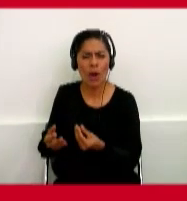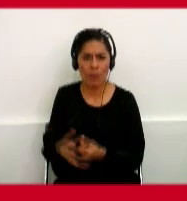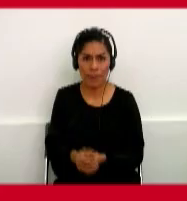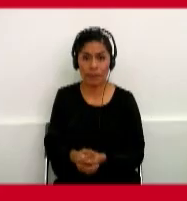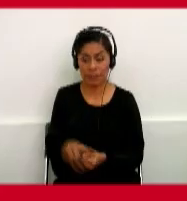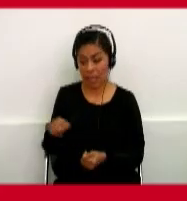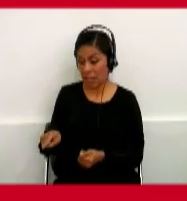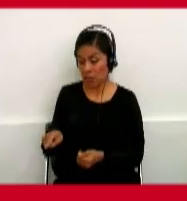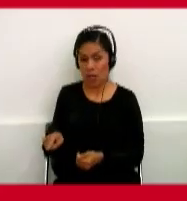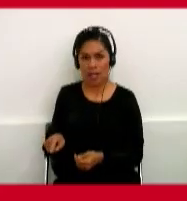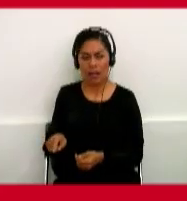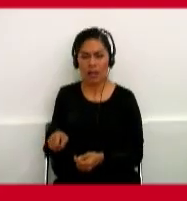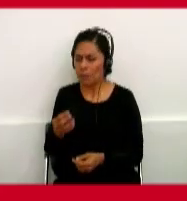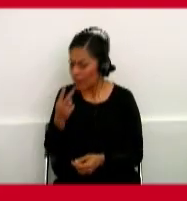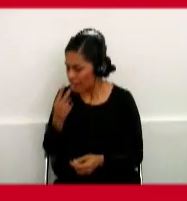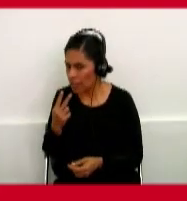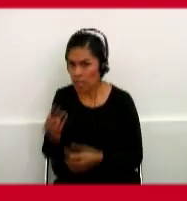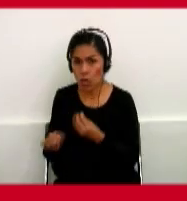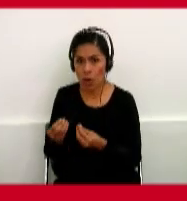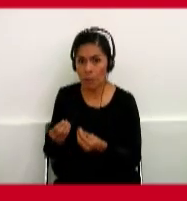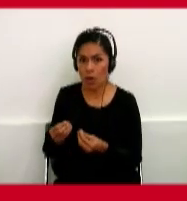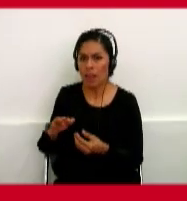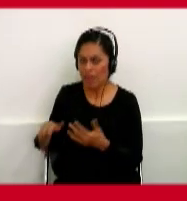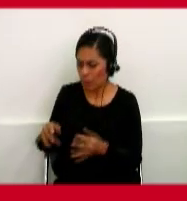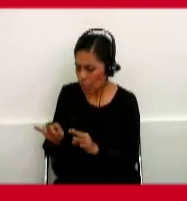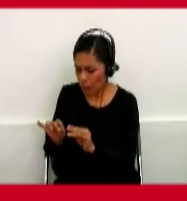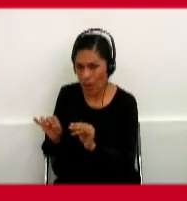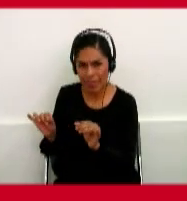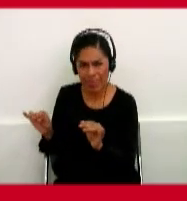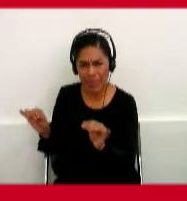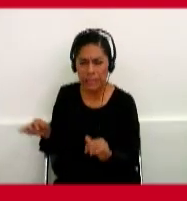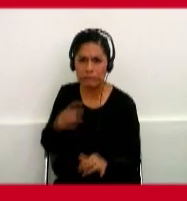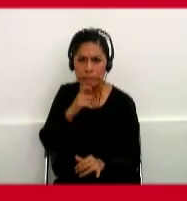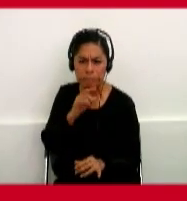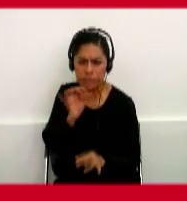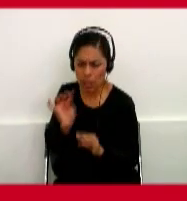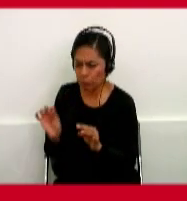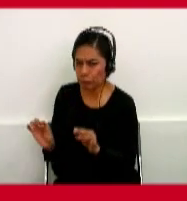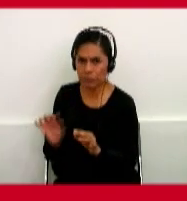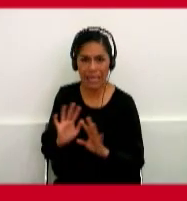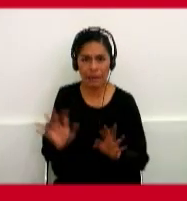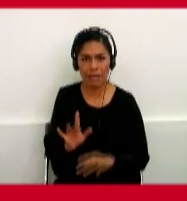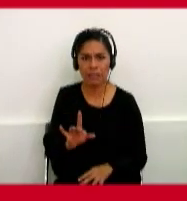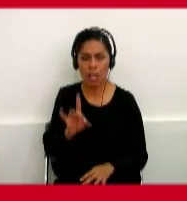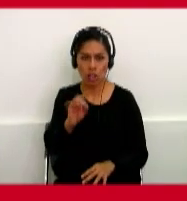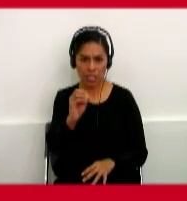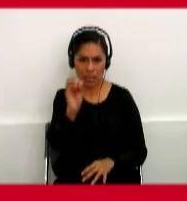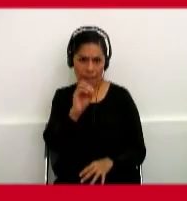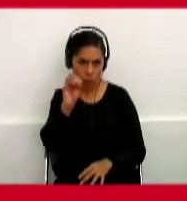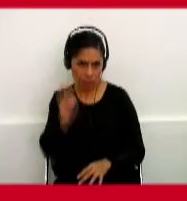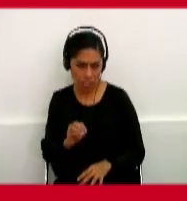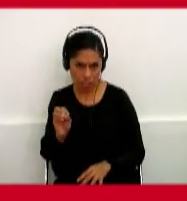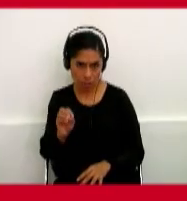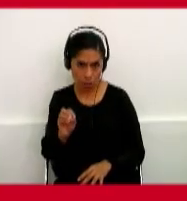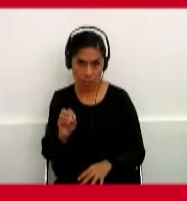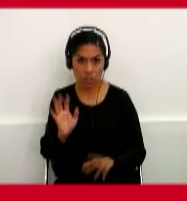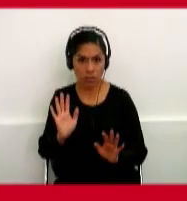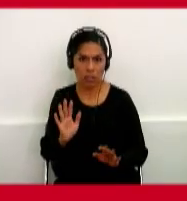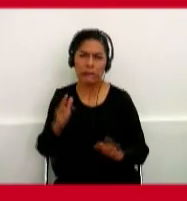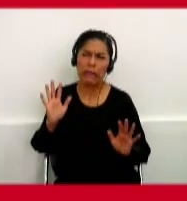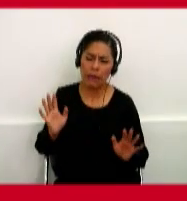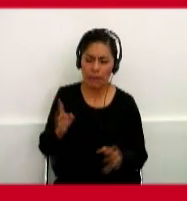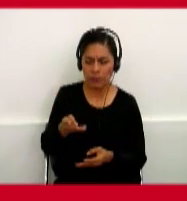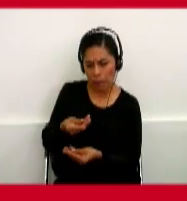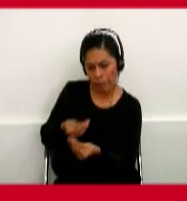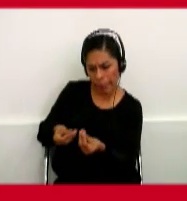factor de indicador de cuánto yo recupero el envolvente, pero no quiere decir que si es 80% voy a recuperar, si yo tenía un envolvente,